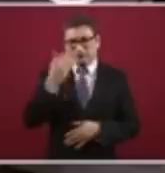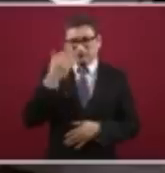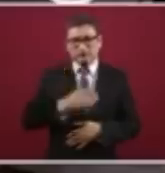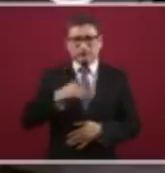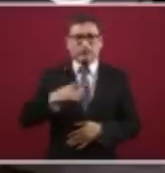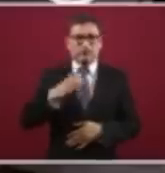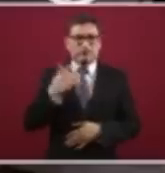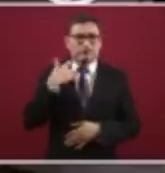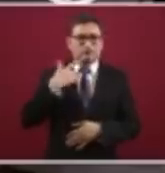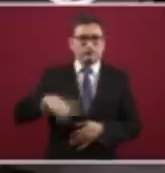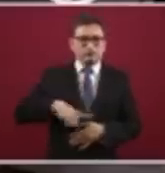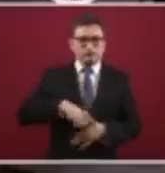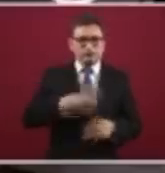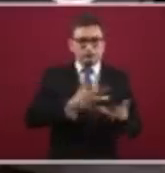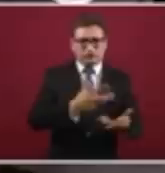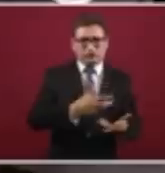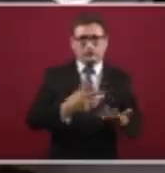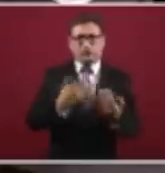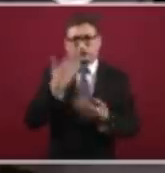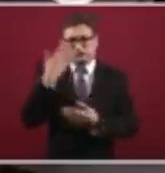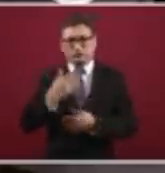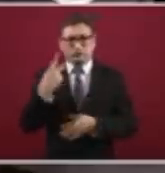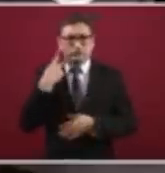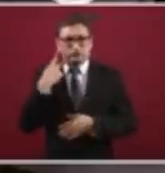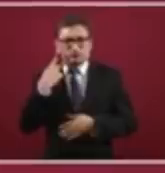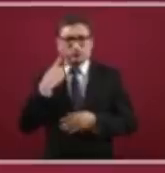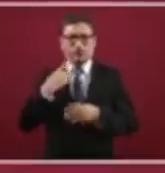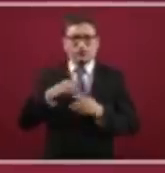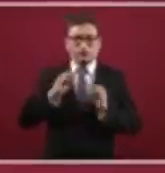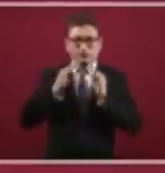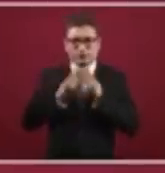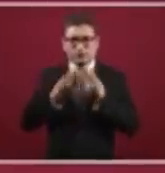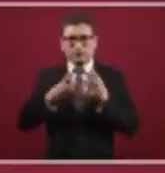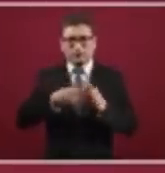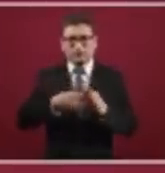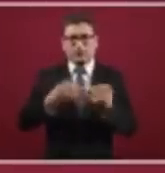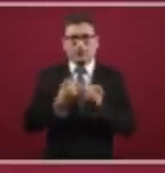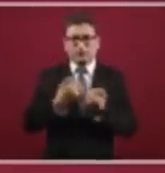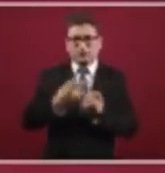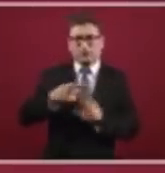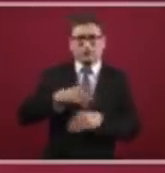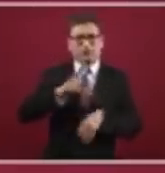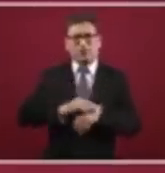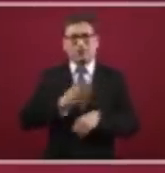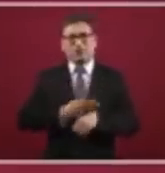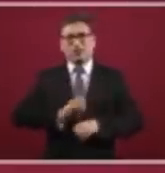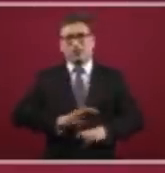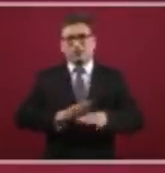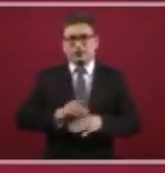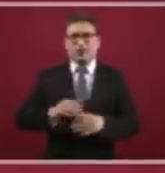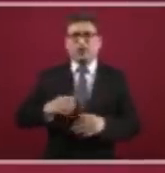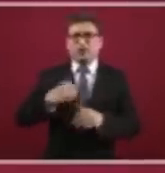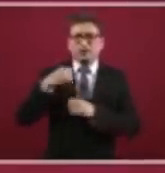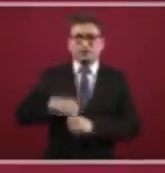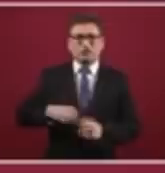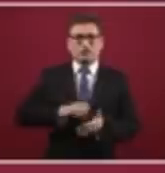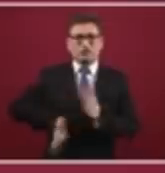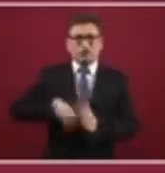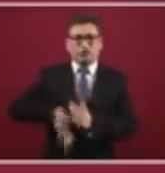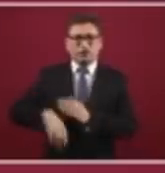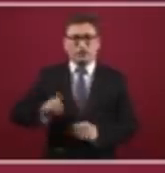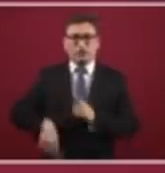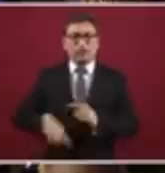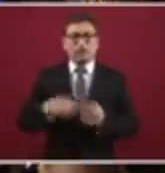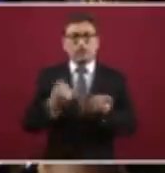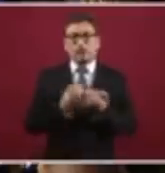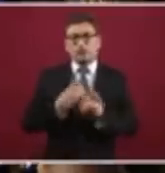este gobierno la narcopolítica la impunidad la corrupción las omisiones de la autoridad y muchas veces el silencio